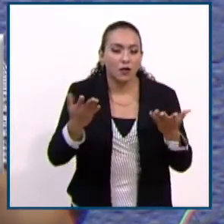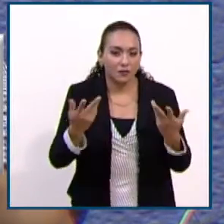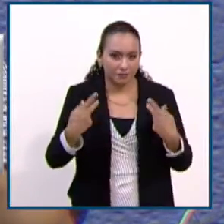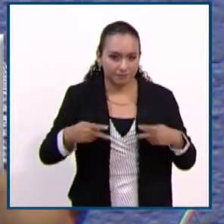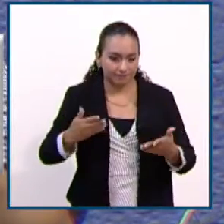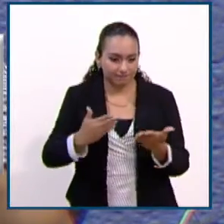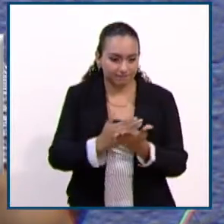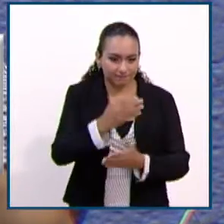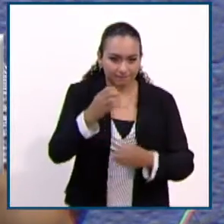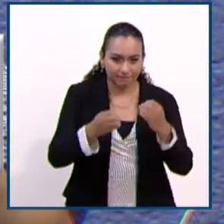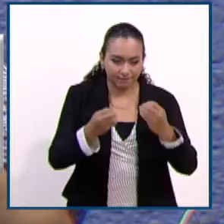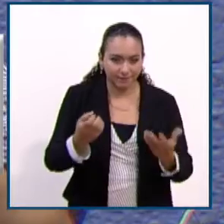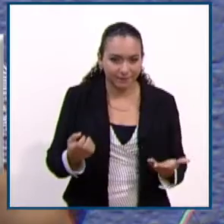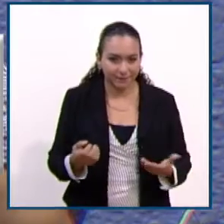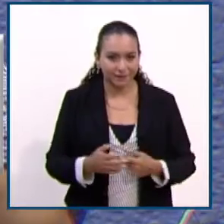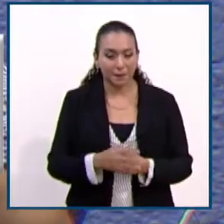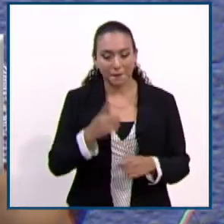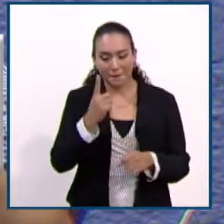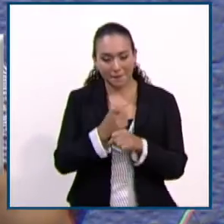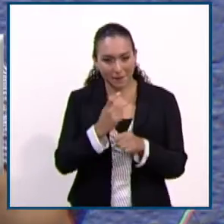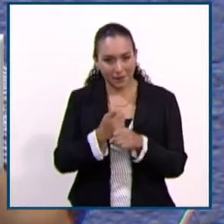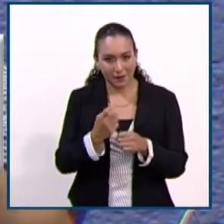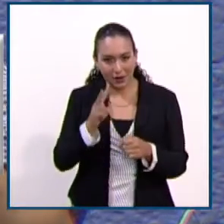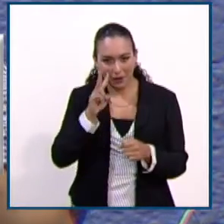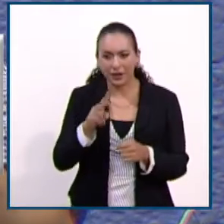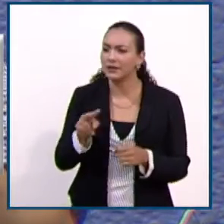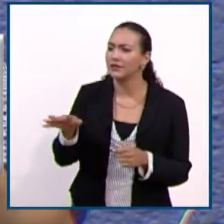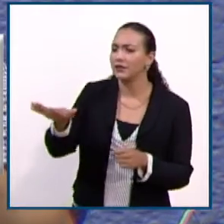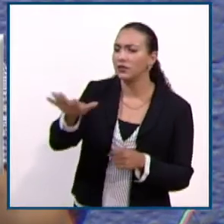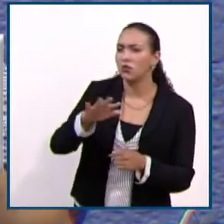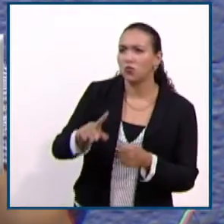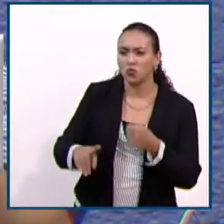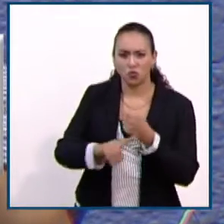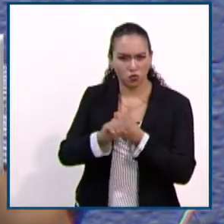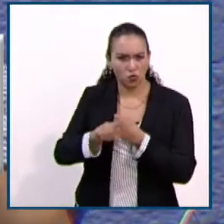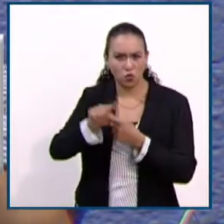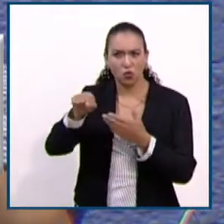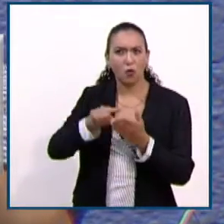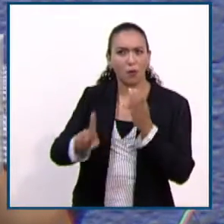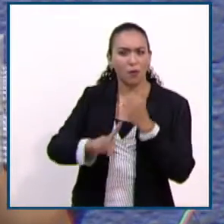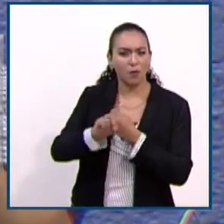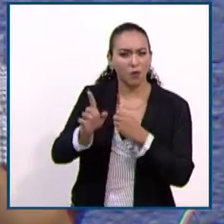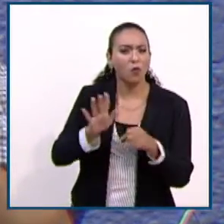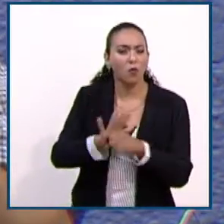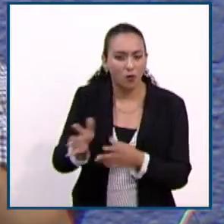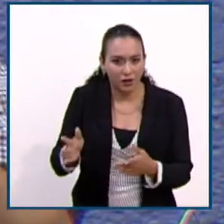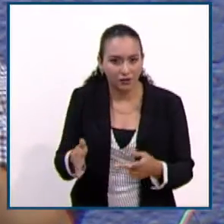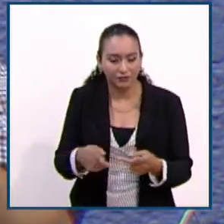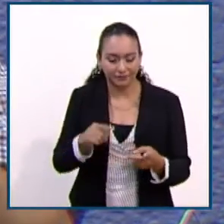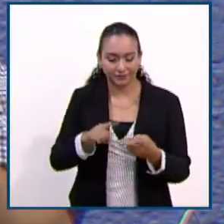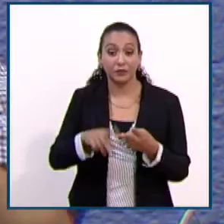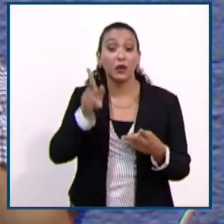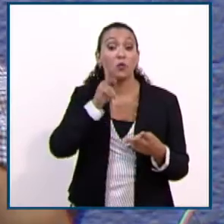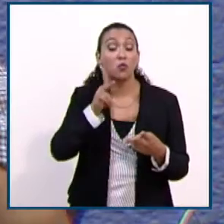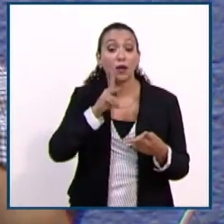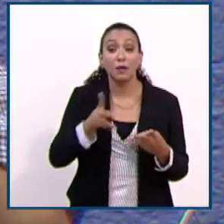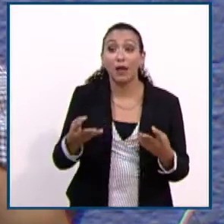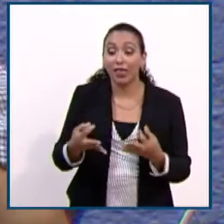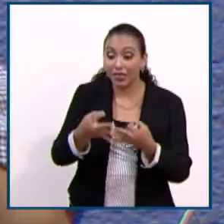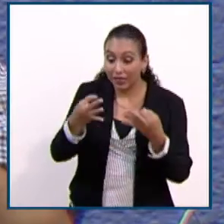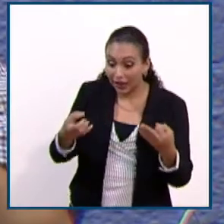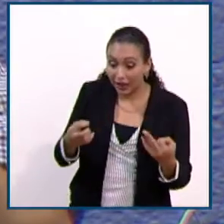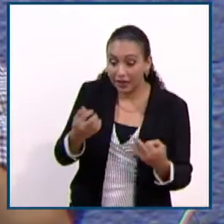basta con que sea razonable la existencia de la afectación del medio ambiente. No tengo que tener una prueba de la afectación del medio ambiente, basta que